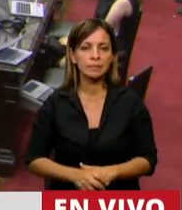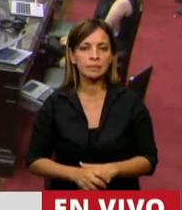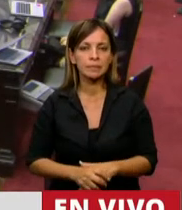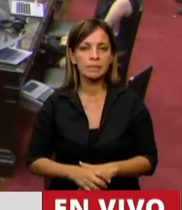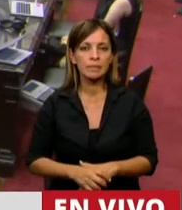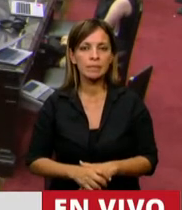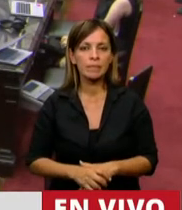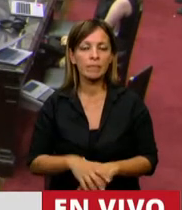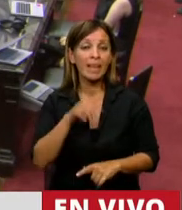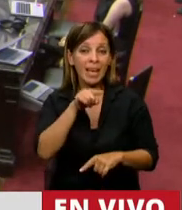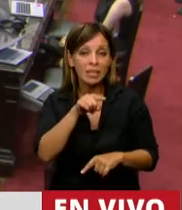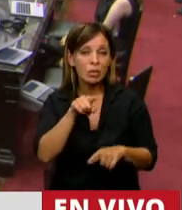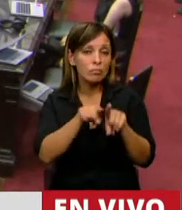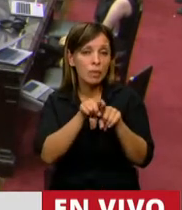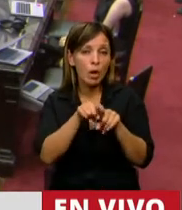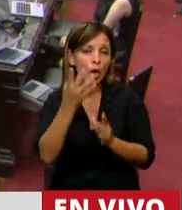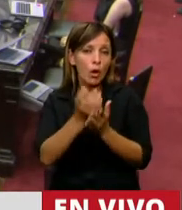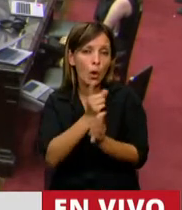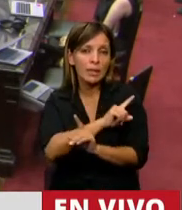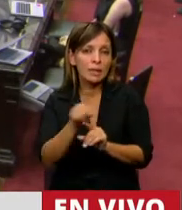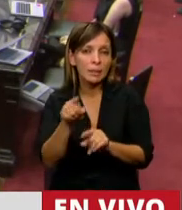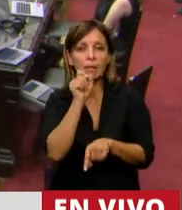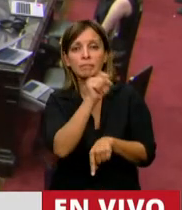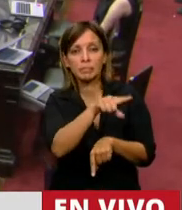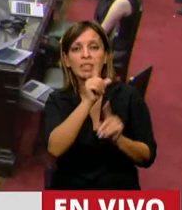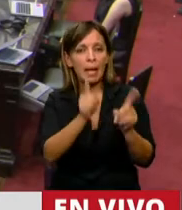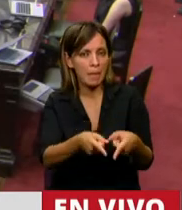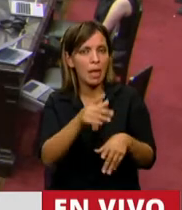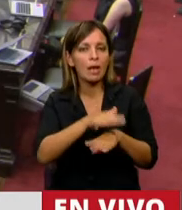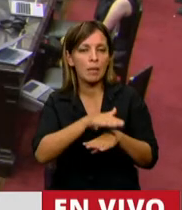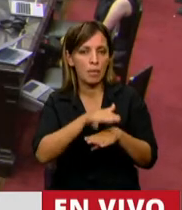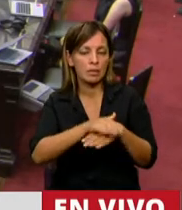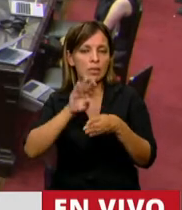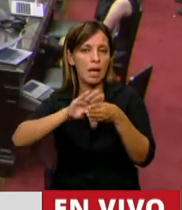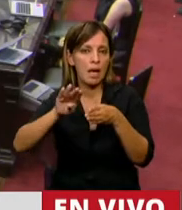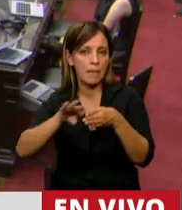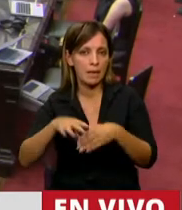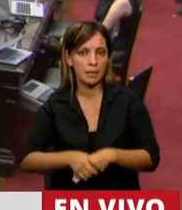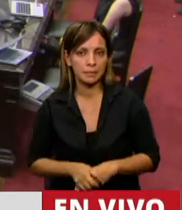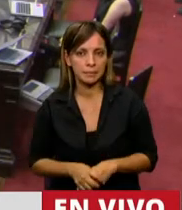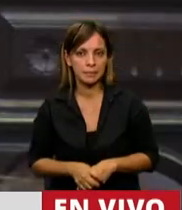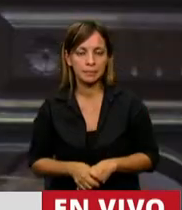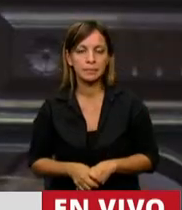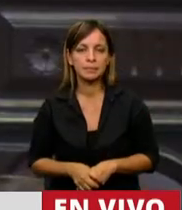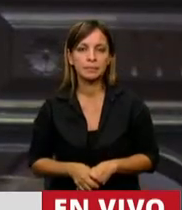y no reconocer ni hacerse cargo también de la parte que le toca en la gestión de esa